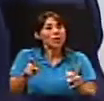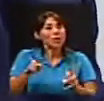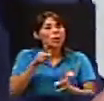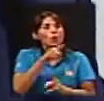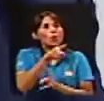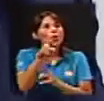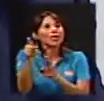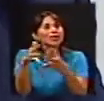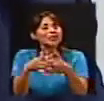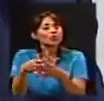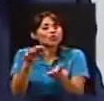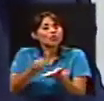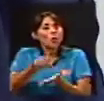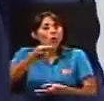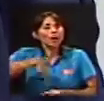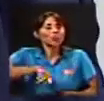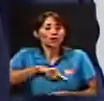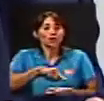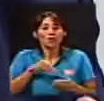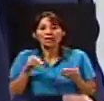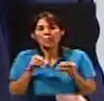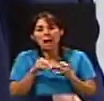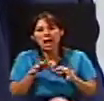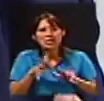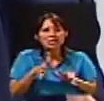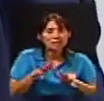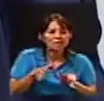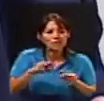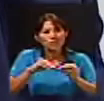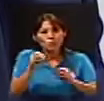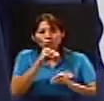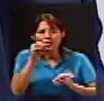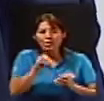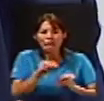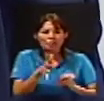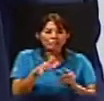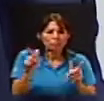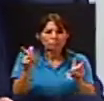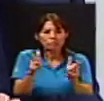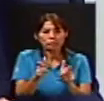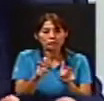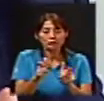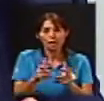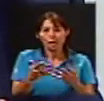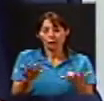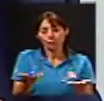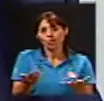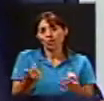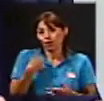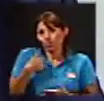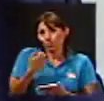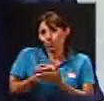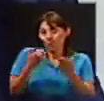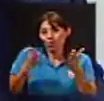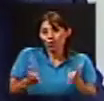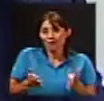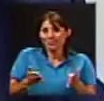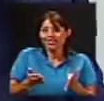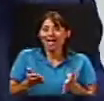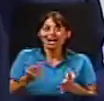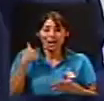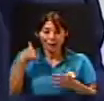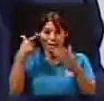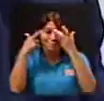medida. Especialmente cuando uno agarra y trata, y yo soy de esos economistas que desgraciadamente estamos como comprometidos con esa idea de